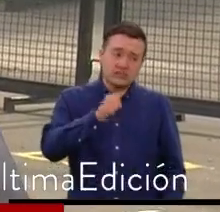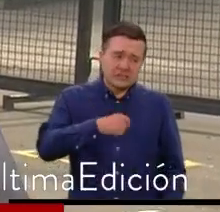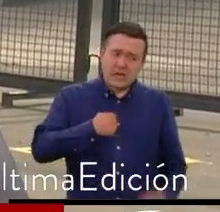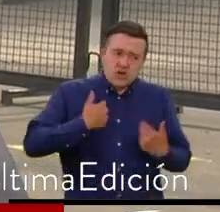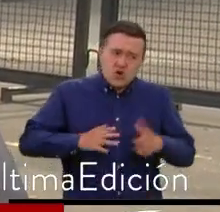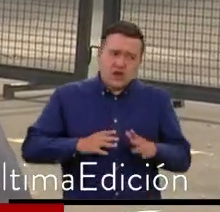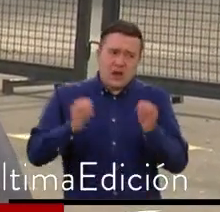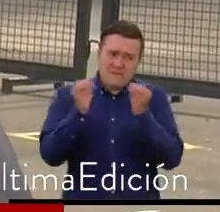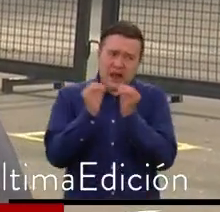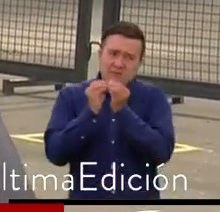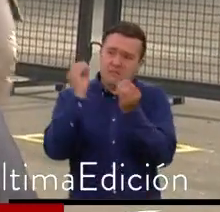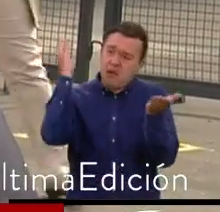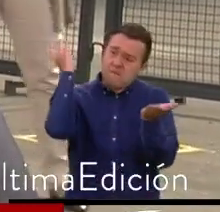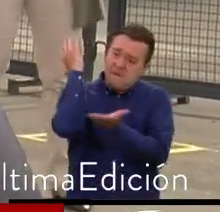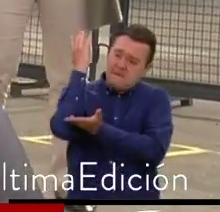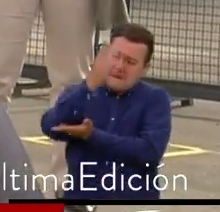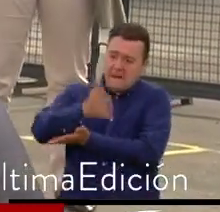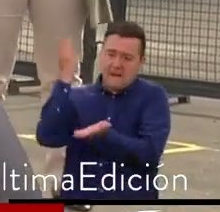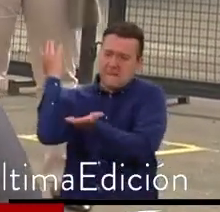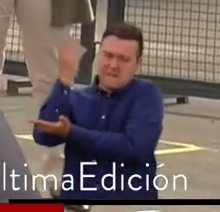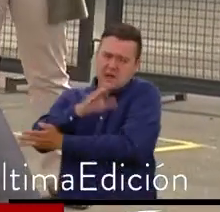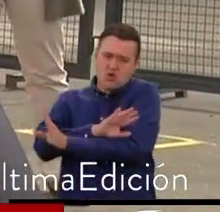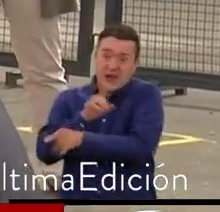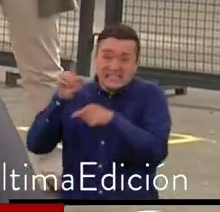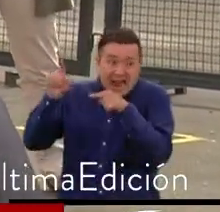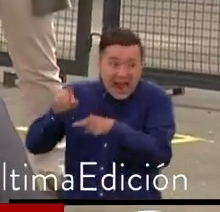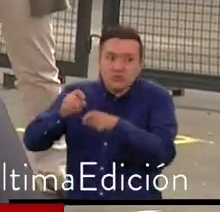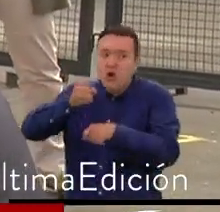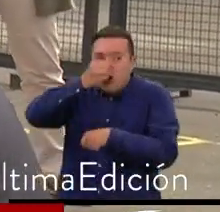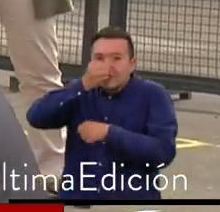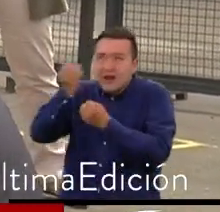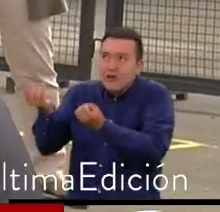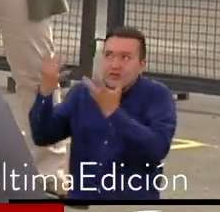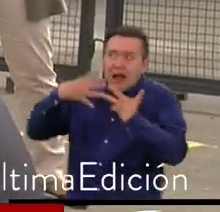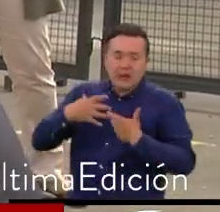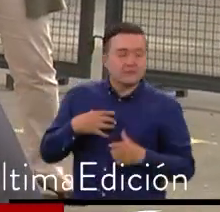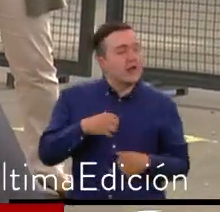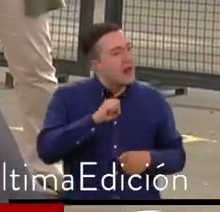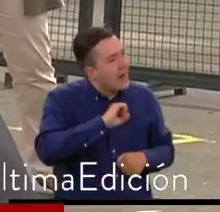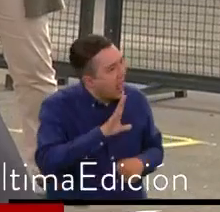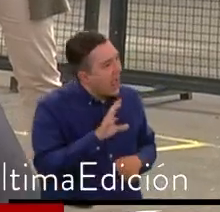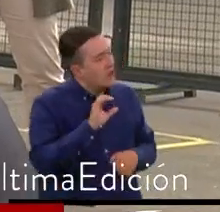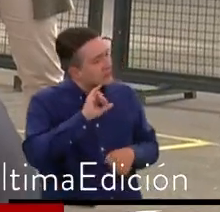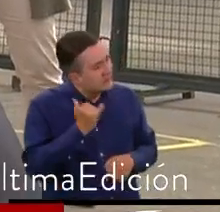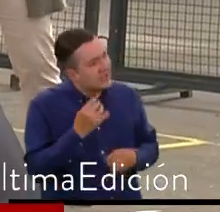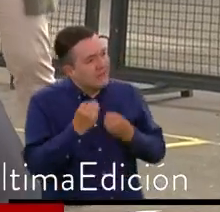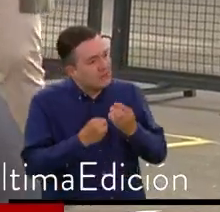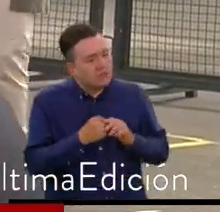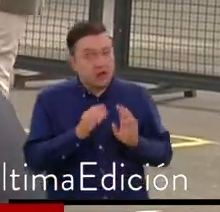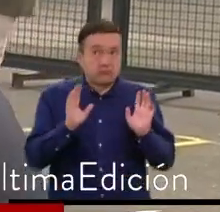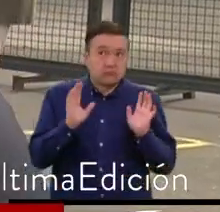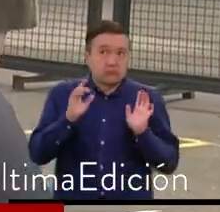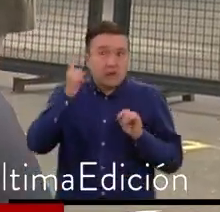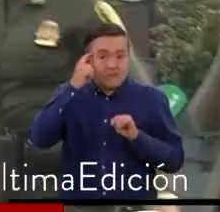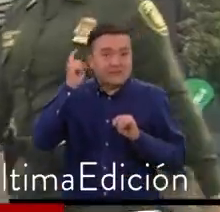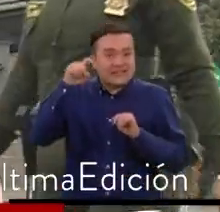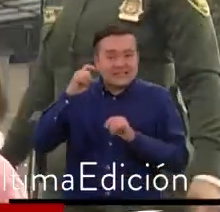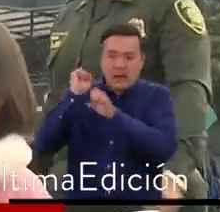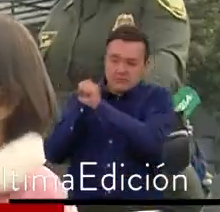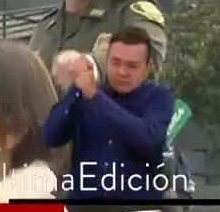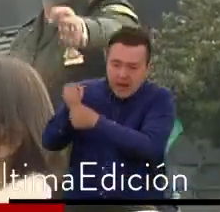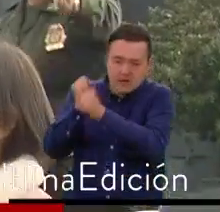talando árboles porque son los que producen el oxígeno. Claro que sí, ¿qué vamos a hacer? Pues seguir